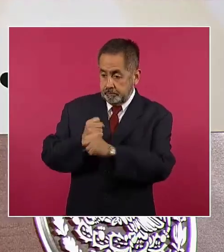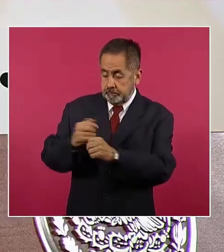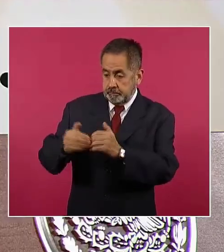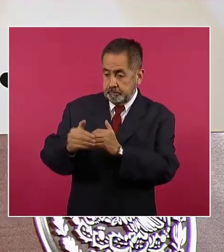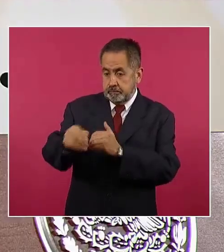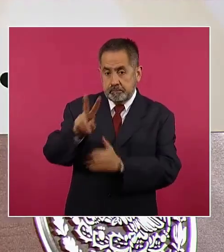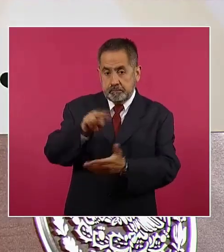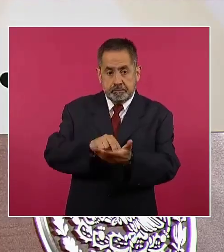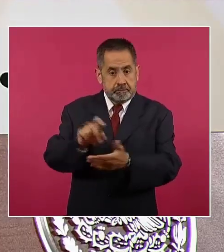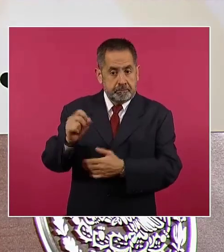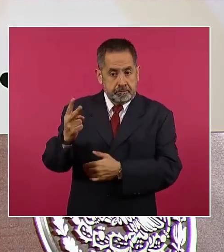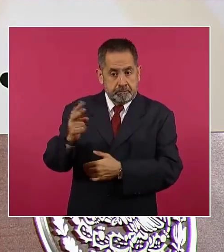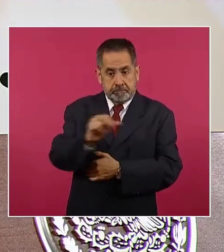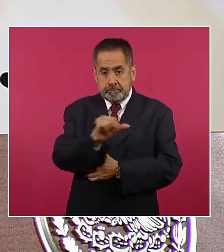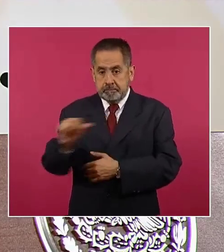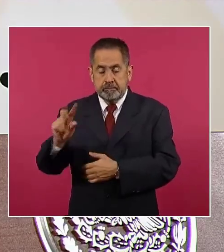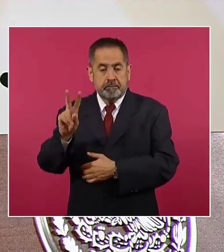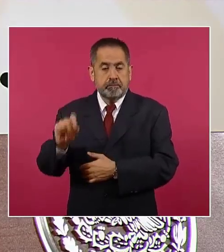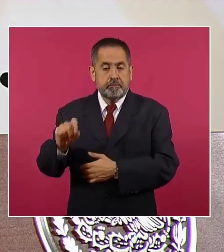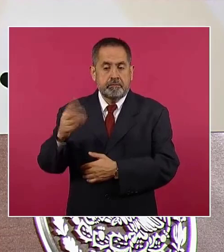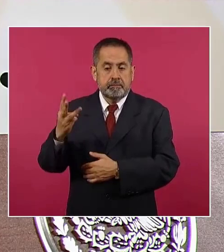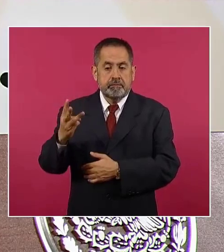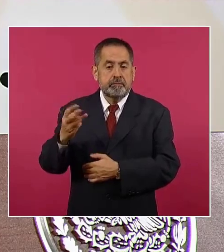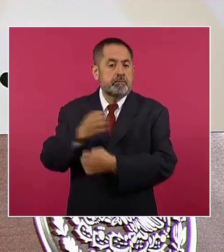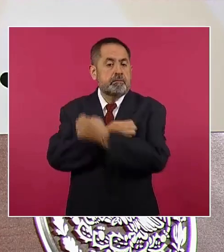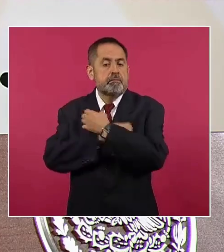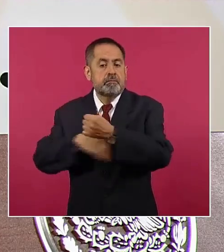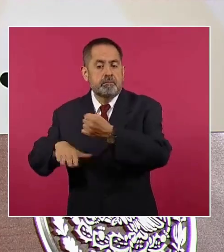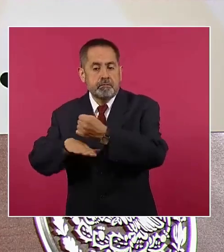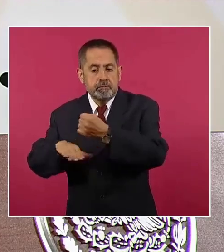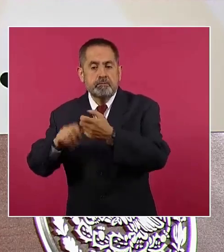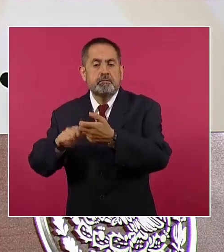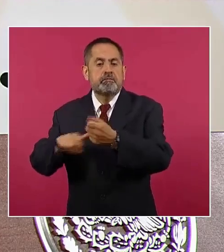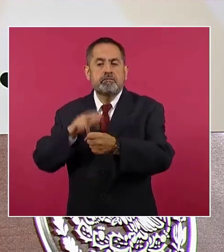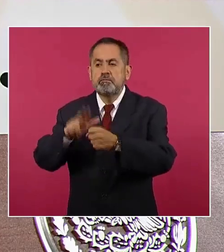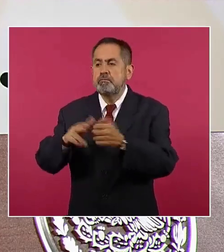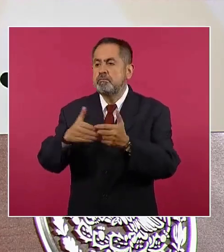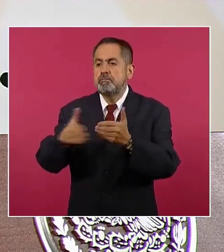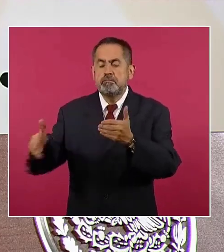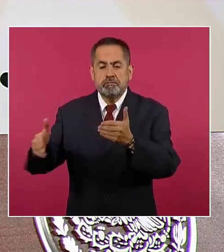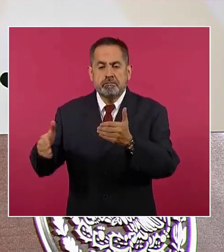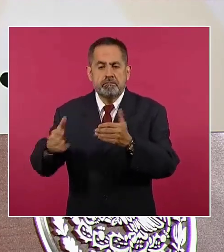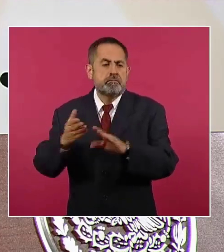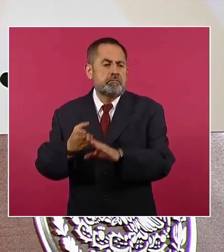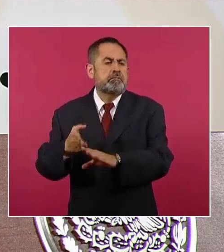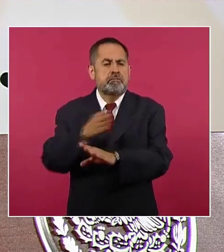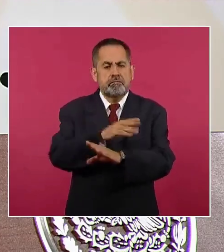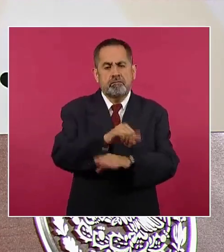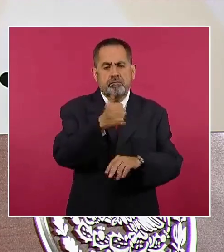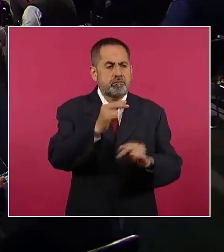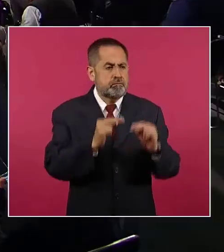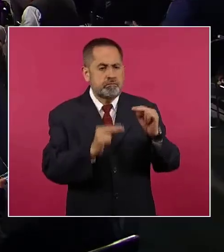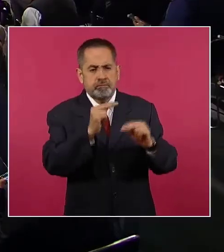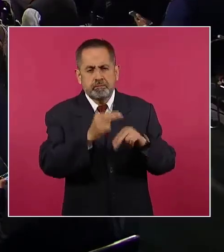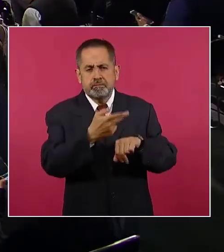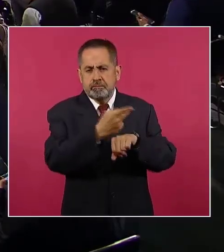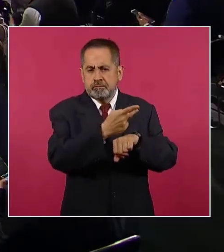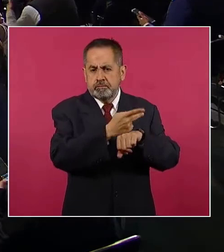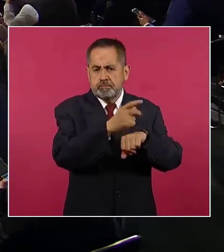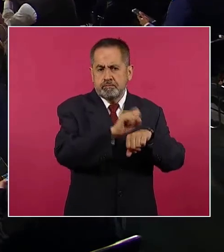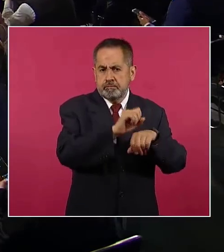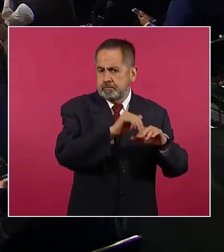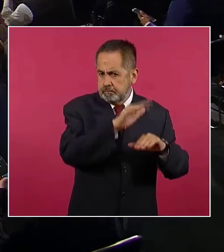-2023, en la educación básica y normal, ya que en otros niveles ya había iniciado en fechas anteriores.